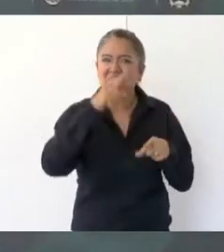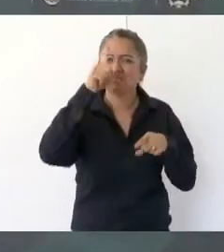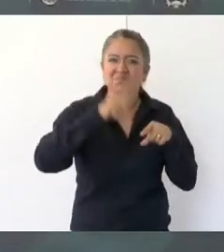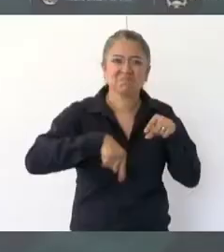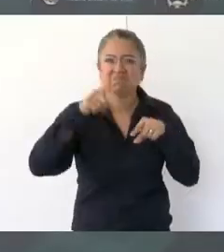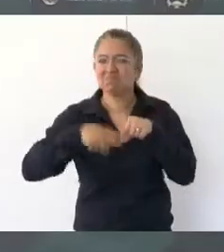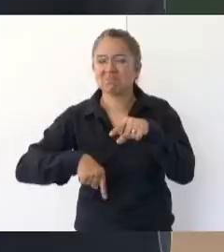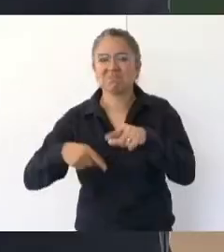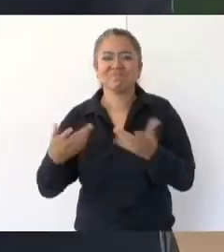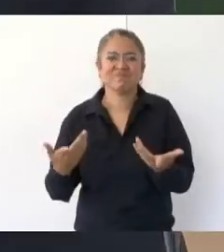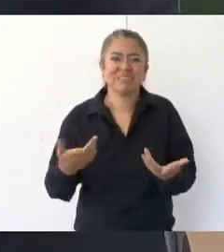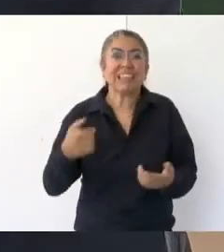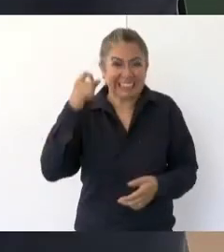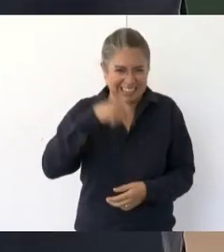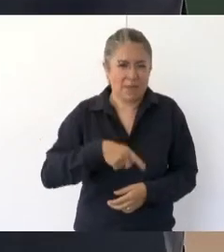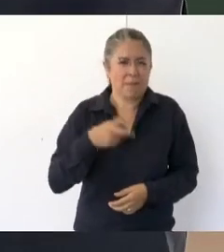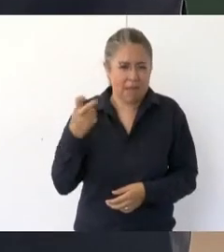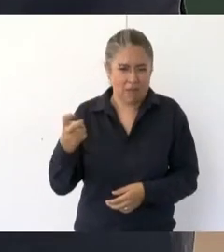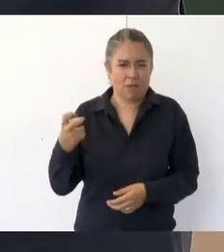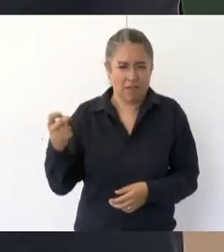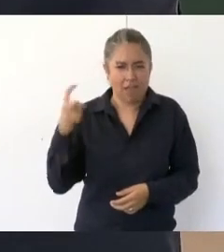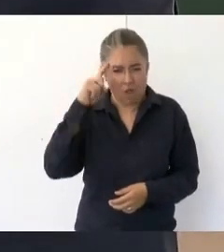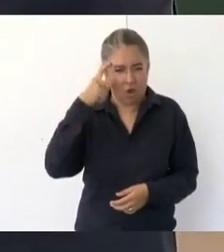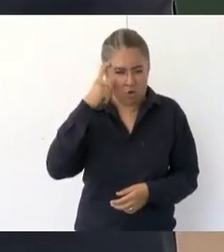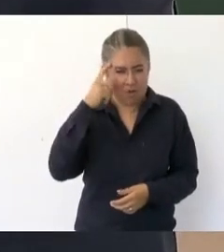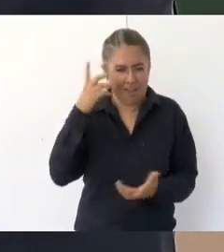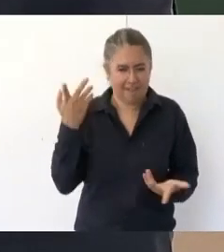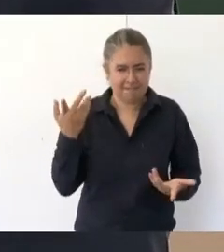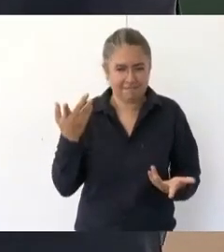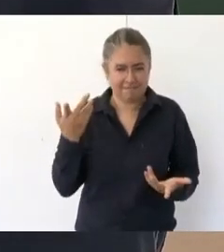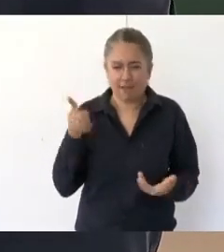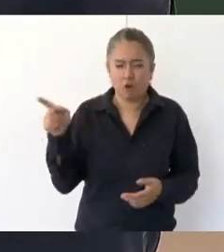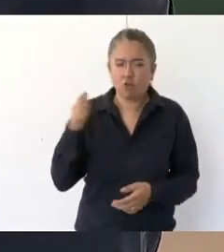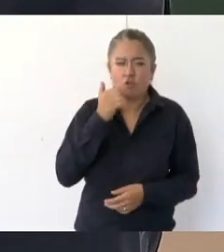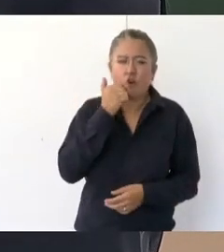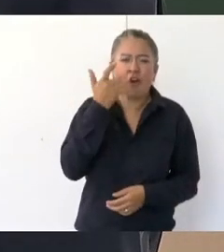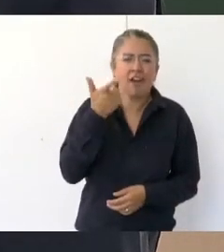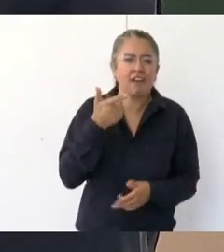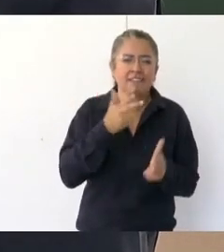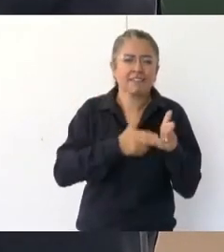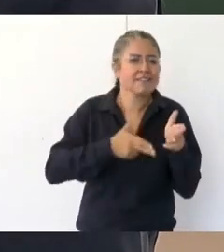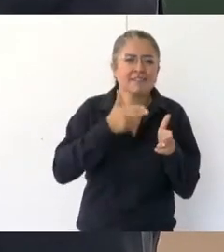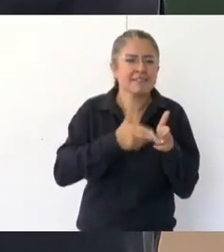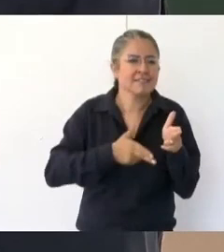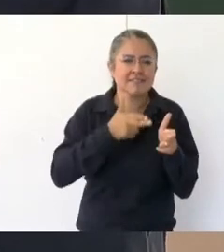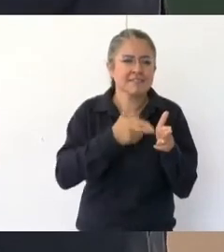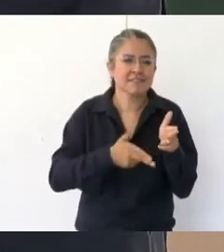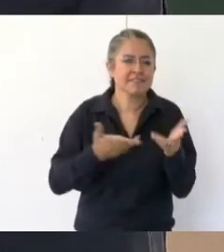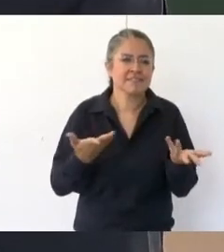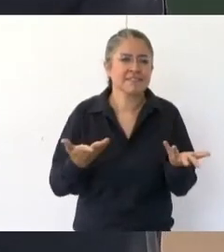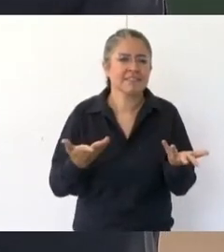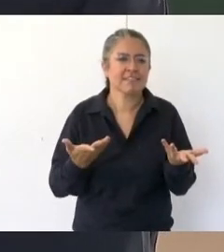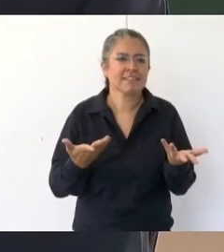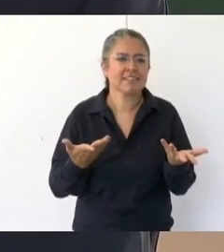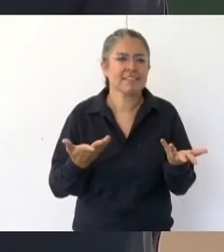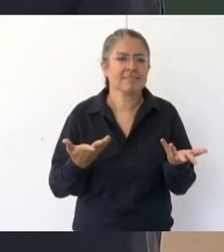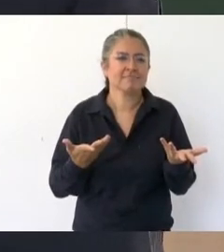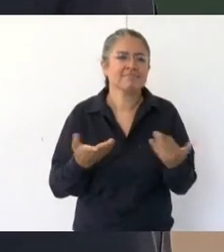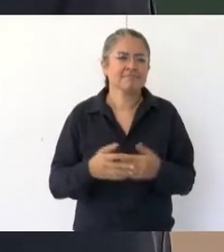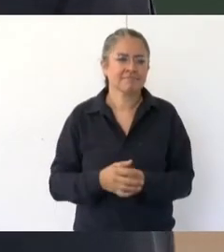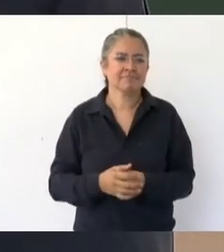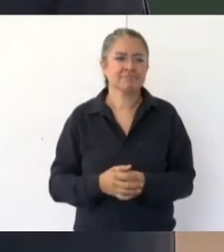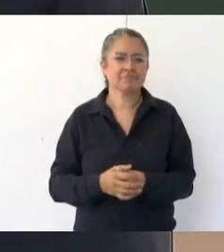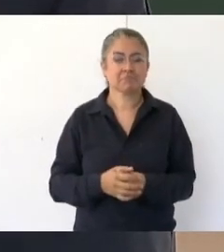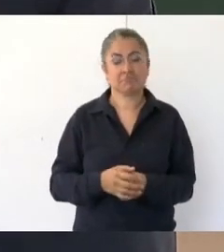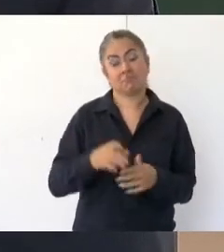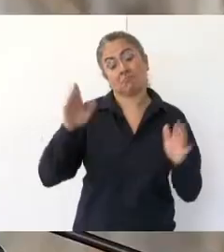También por eso están molestos, porque ya no querían el tren y van a tener que